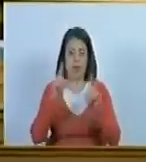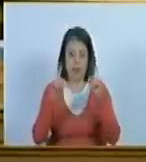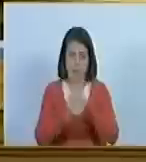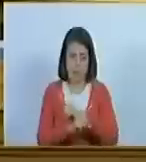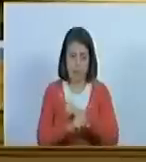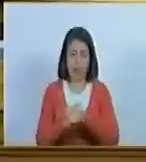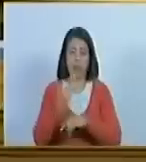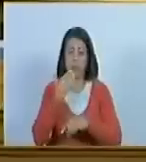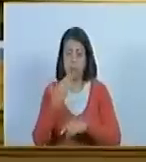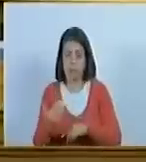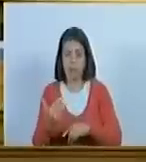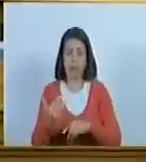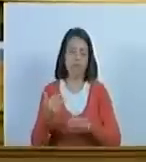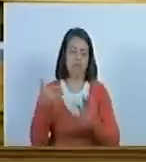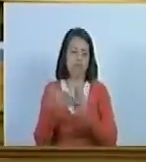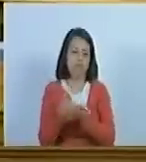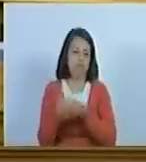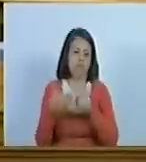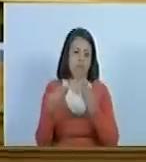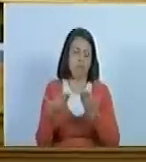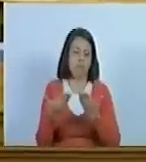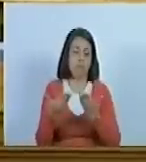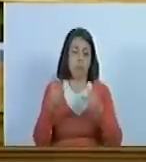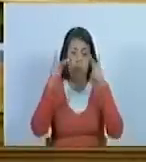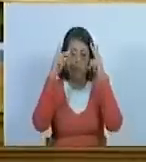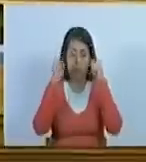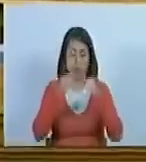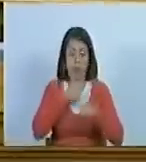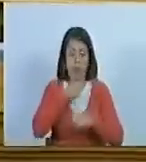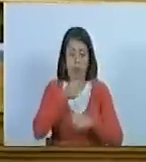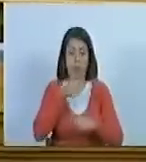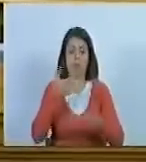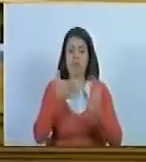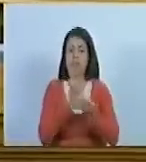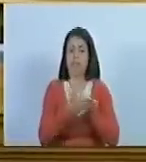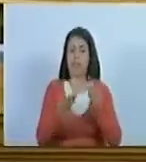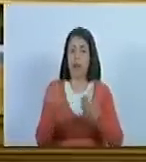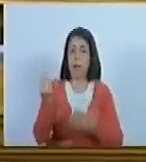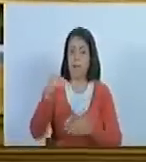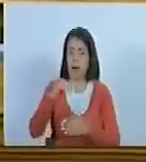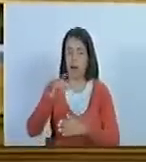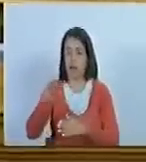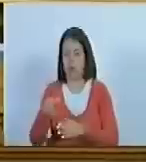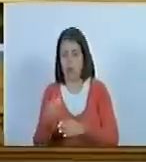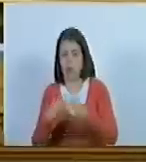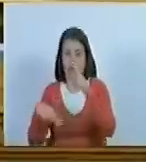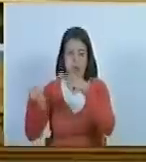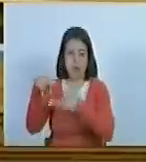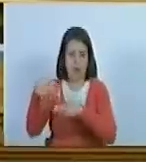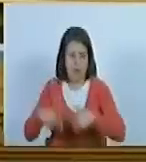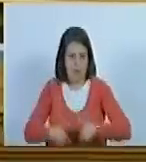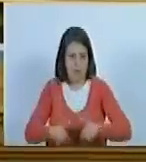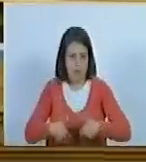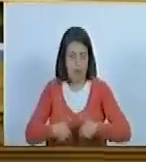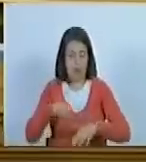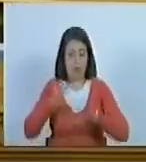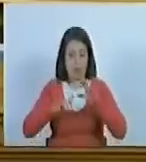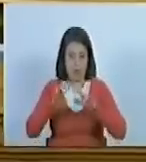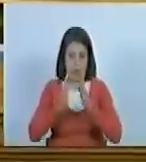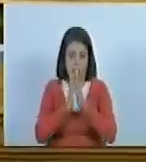la palabra exige por implica. Que el ejercicio de la profesión de periodismo implica cada vez, coma, altos niveles de exigencia. Por favor,